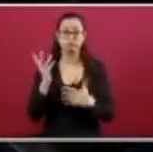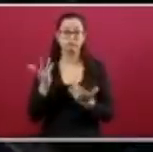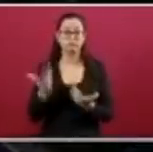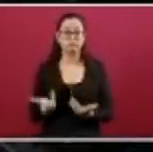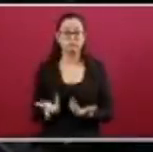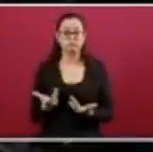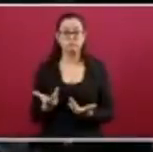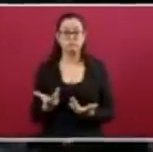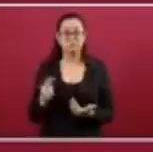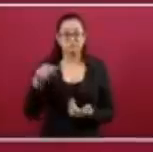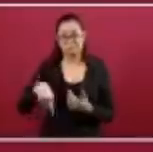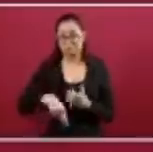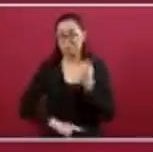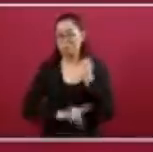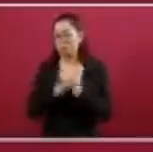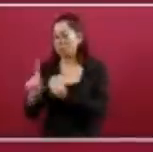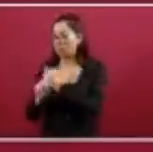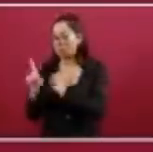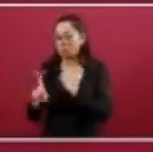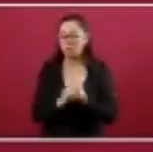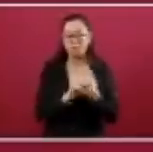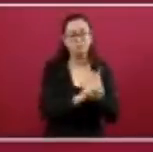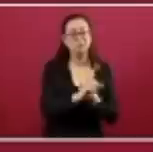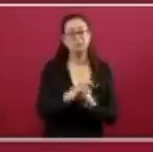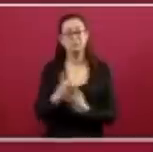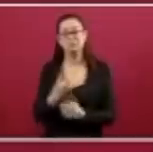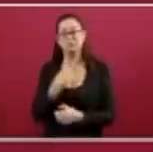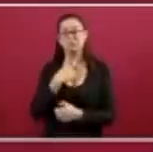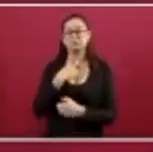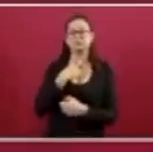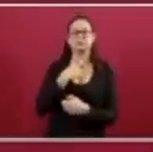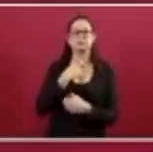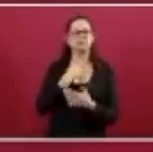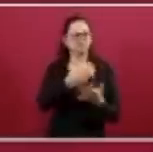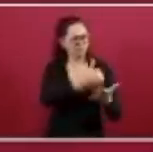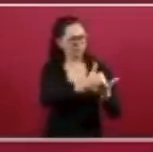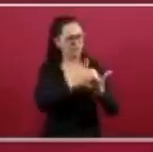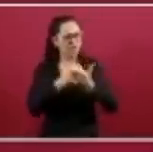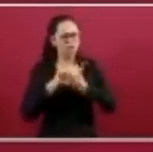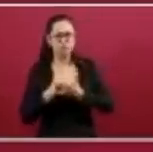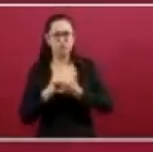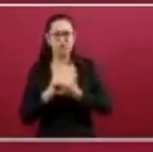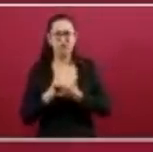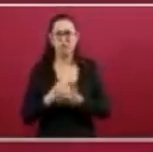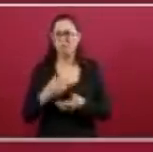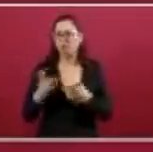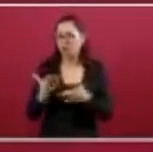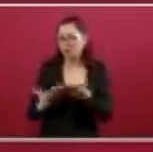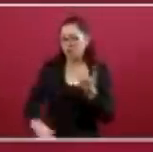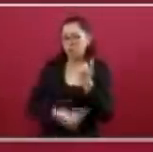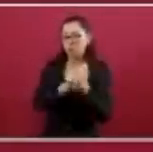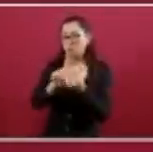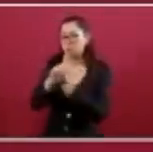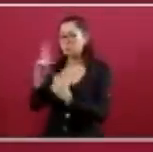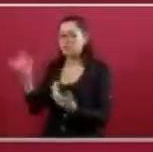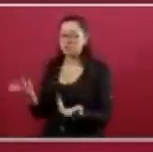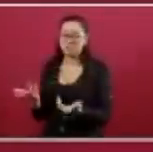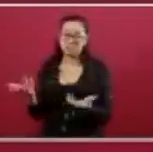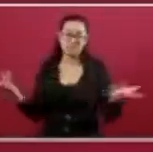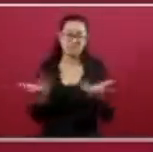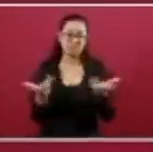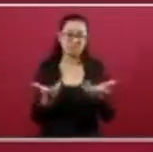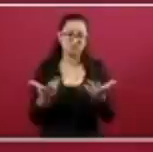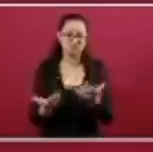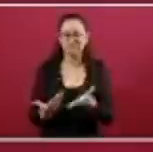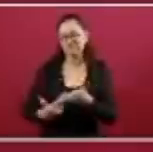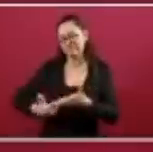crisis de México que produjo la política neoliberal, la política de saqueo,